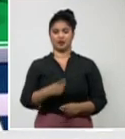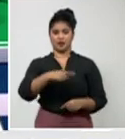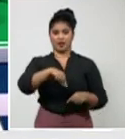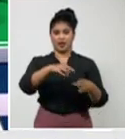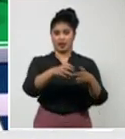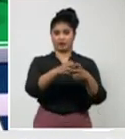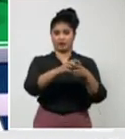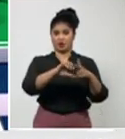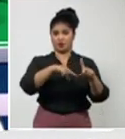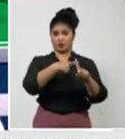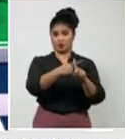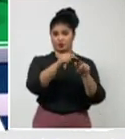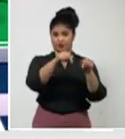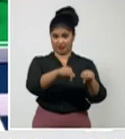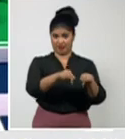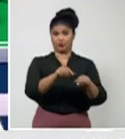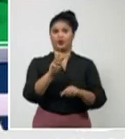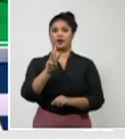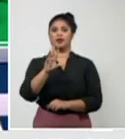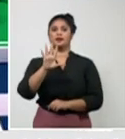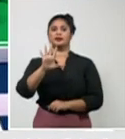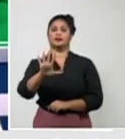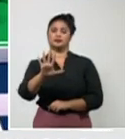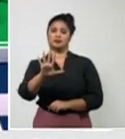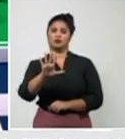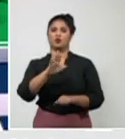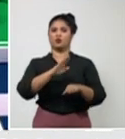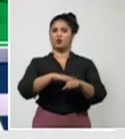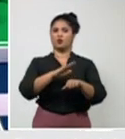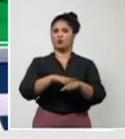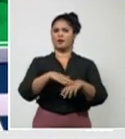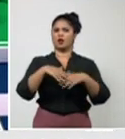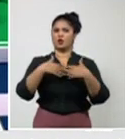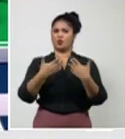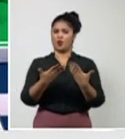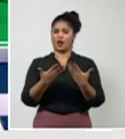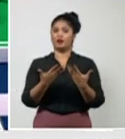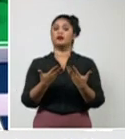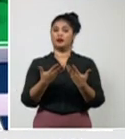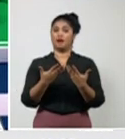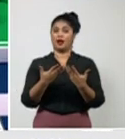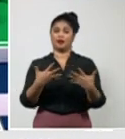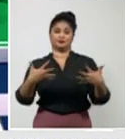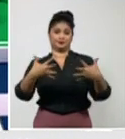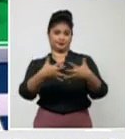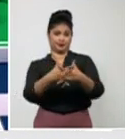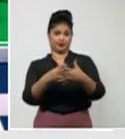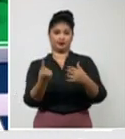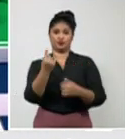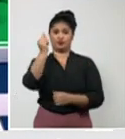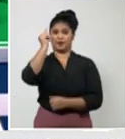ayer están vinculados directamente con viajeros internacionales, y ya en el acumulado el